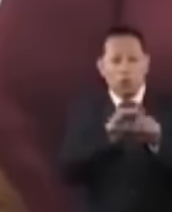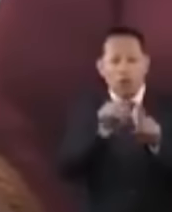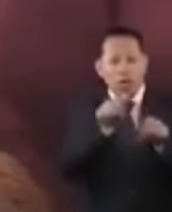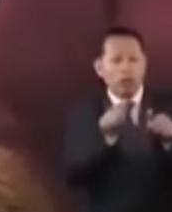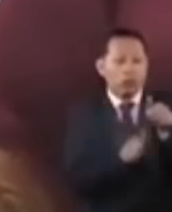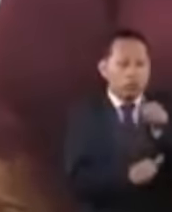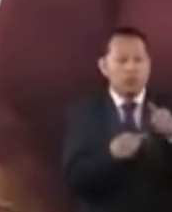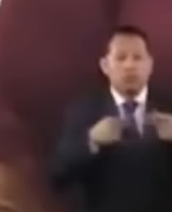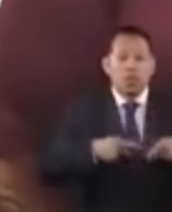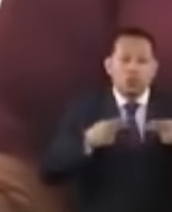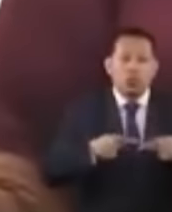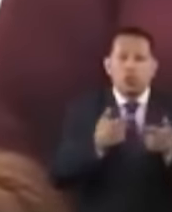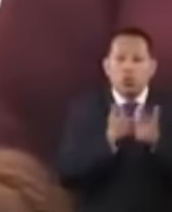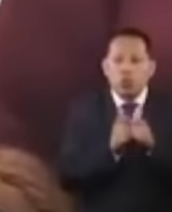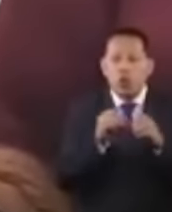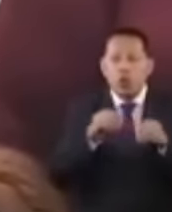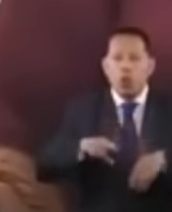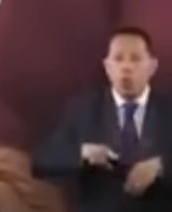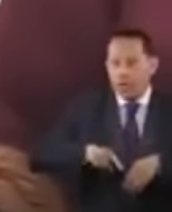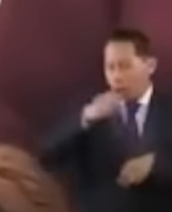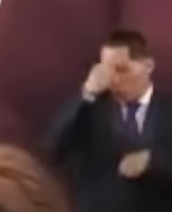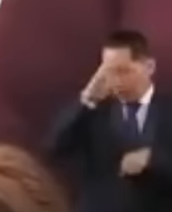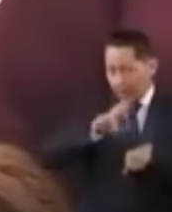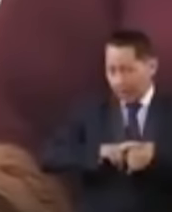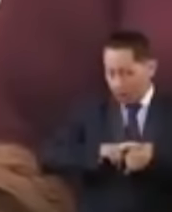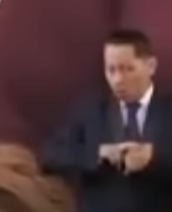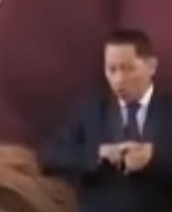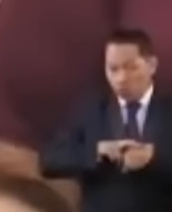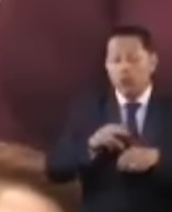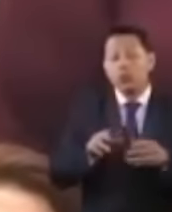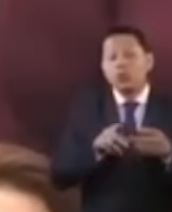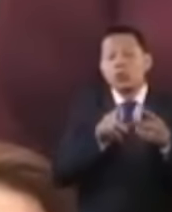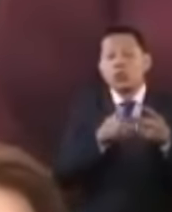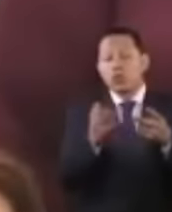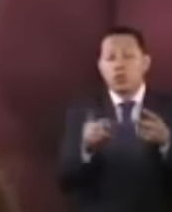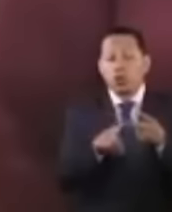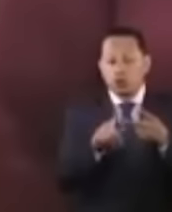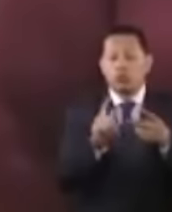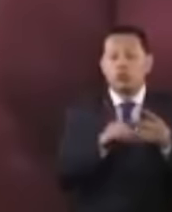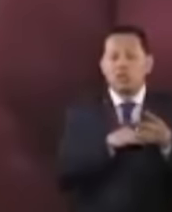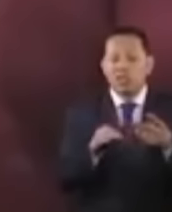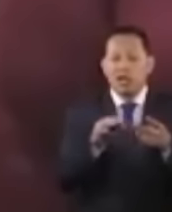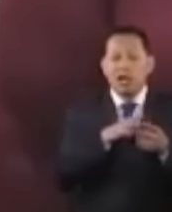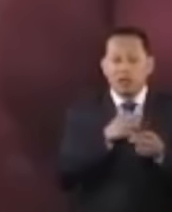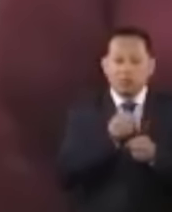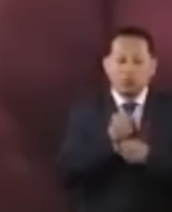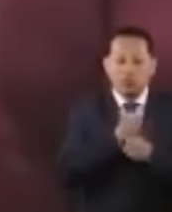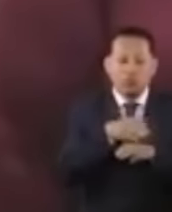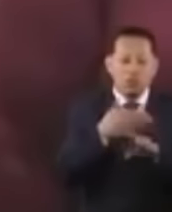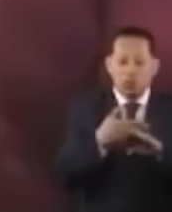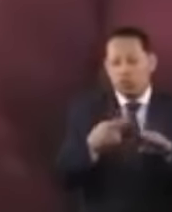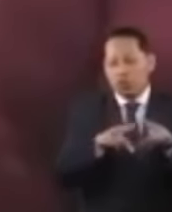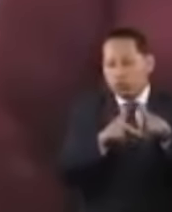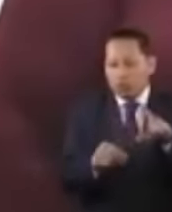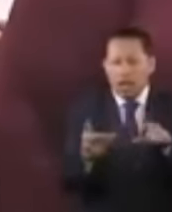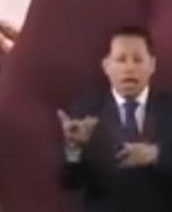persona, grupo o gobierno extranjero. 2. Tome parte en actos de hostilidad en contra de la nación